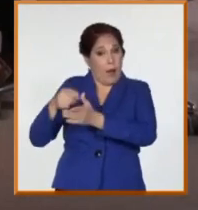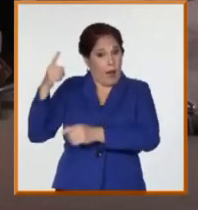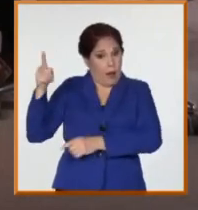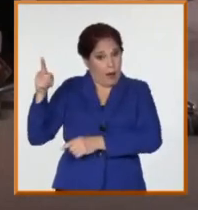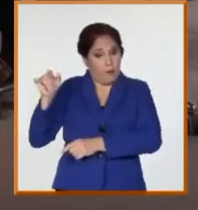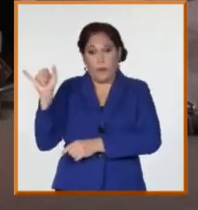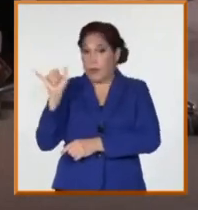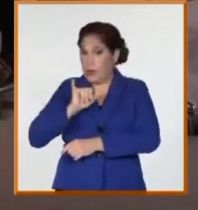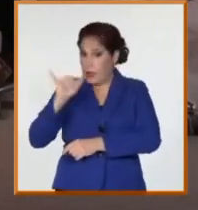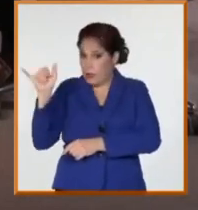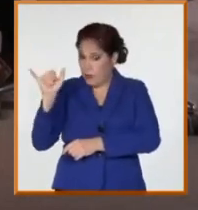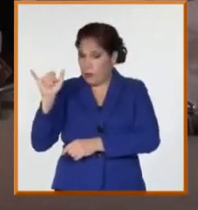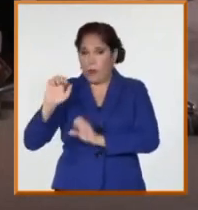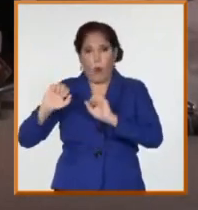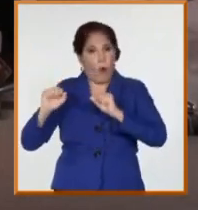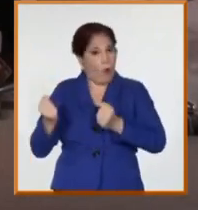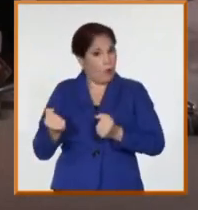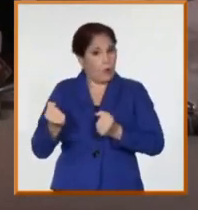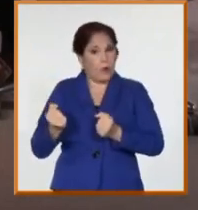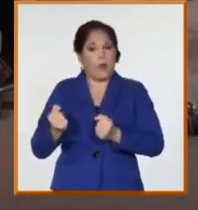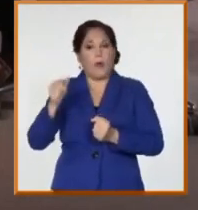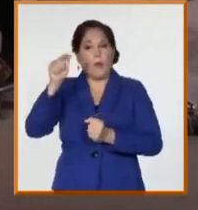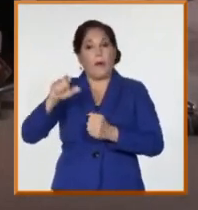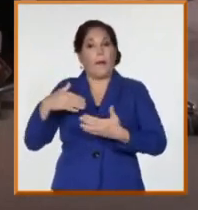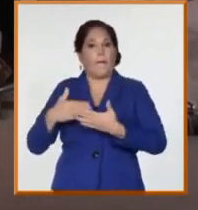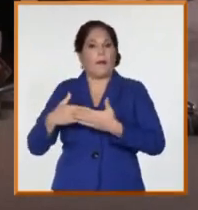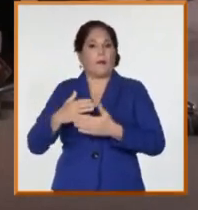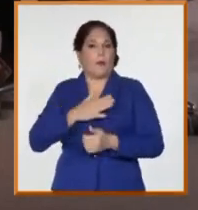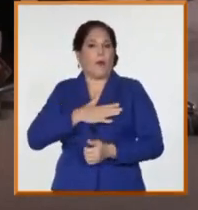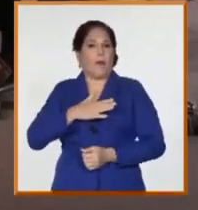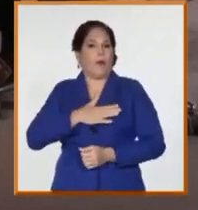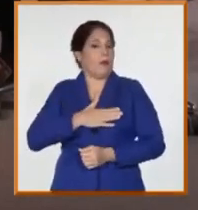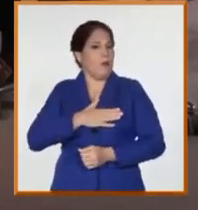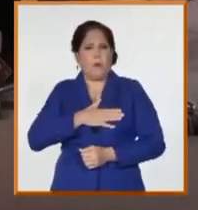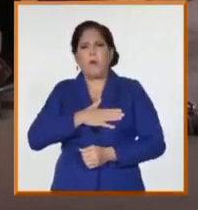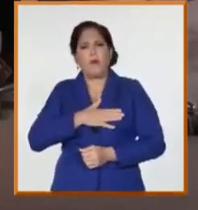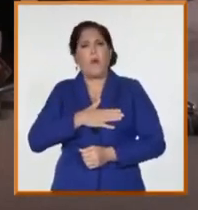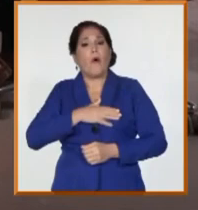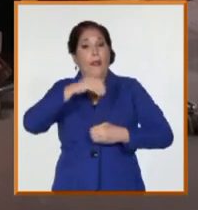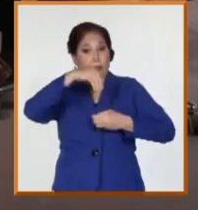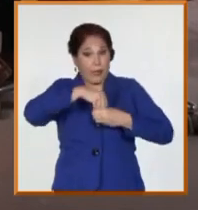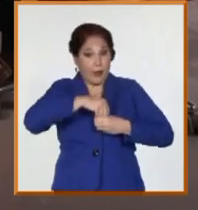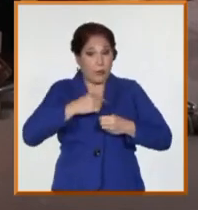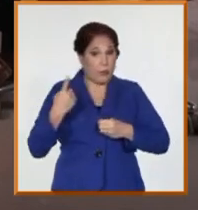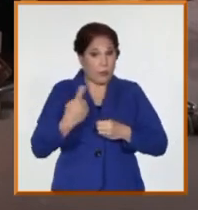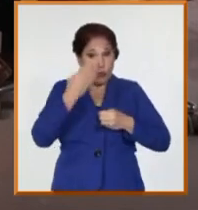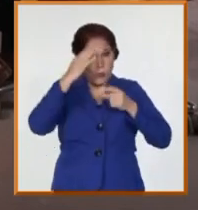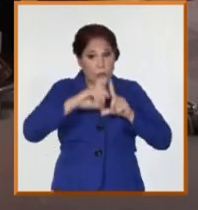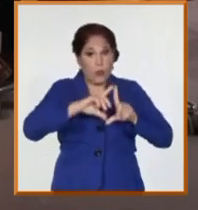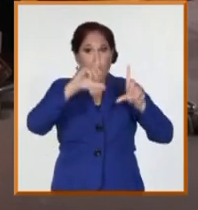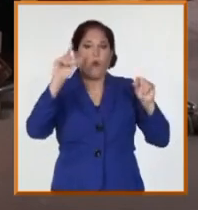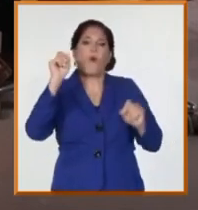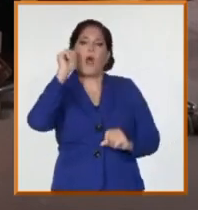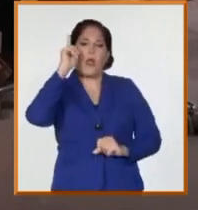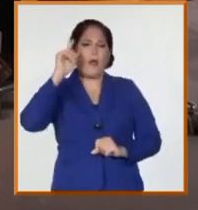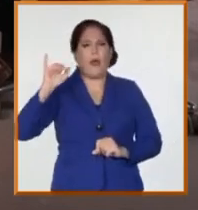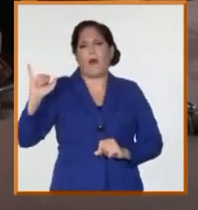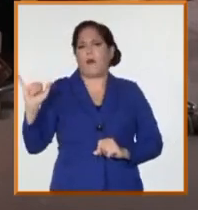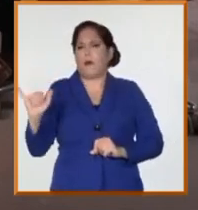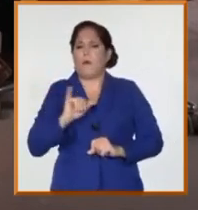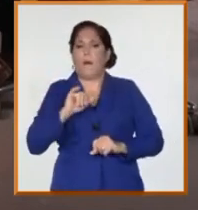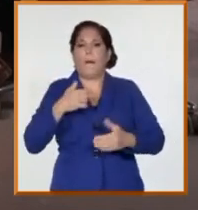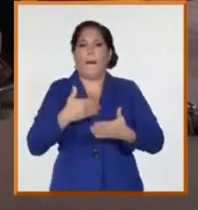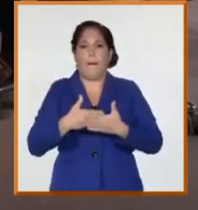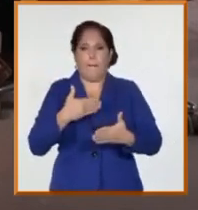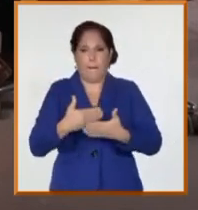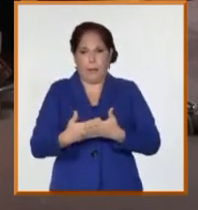necesariamente tienen que ser electrónicos a los proveedores sino también generar hacia adentro con esta idea como la de la